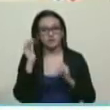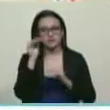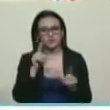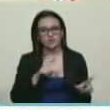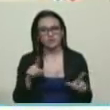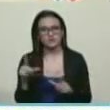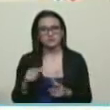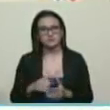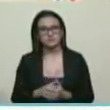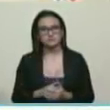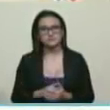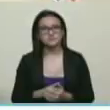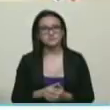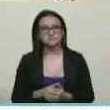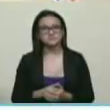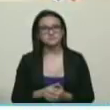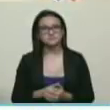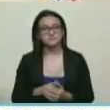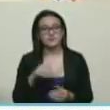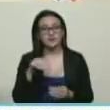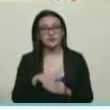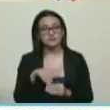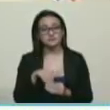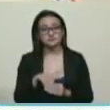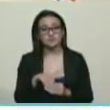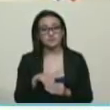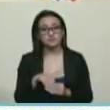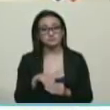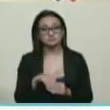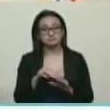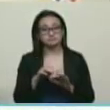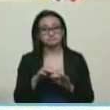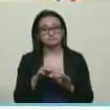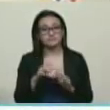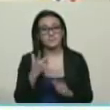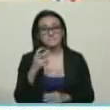atendiendo. Esta elección con un padrón electoral de